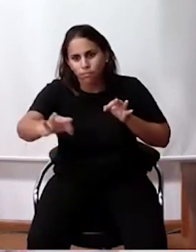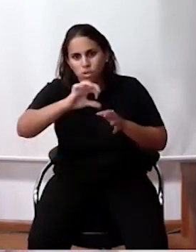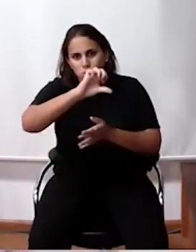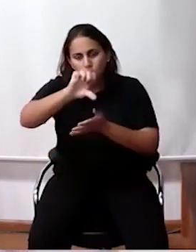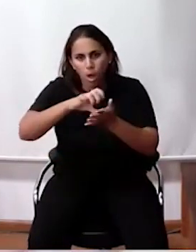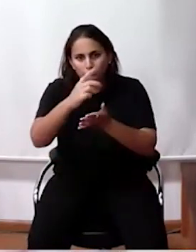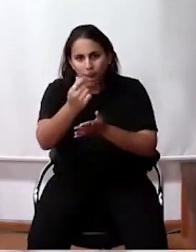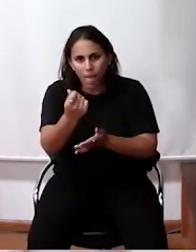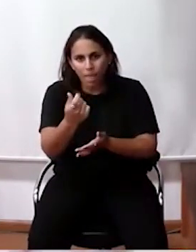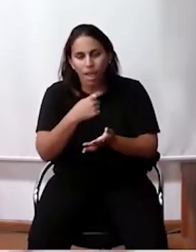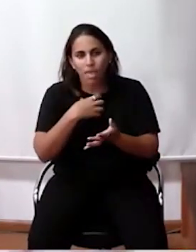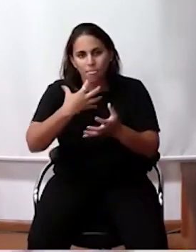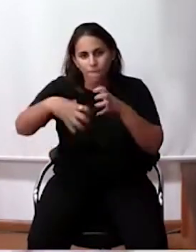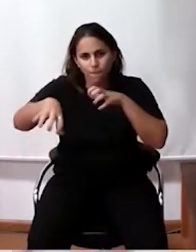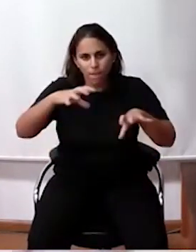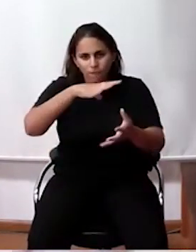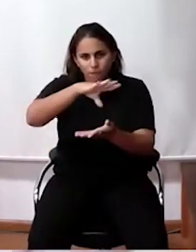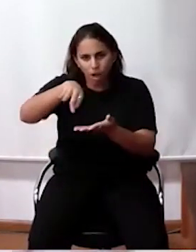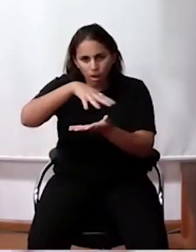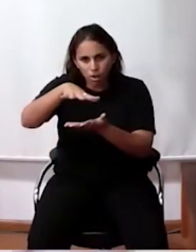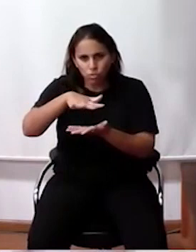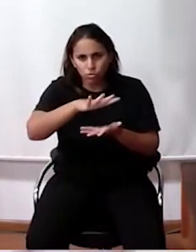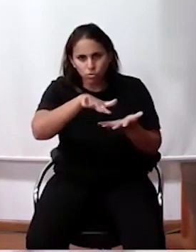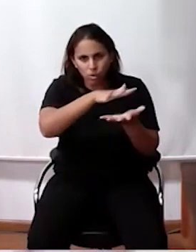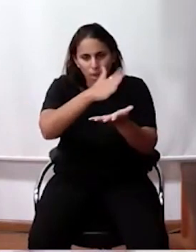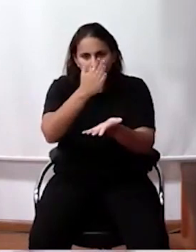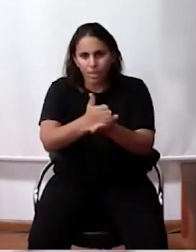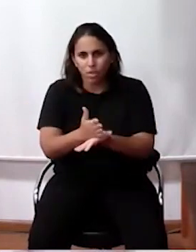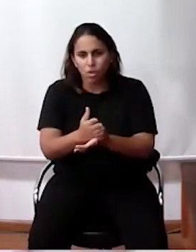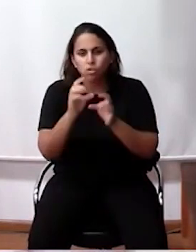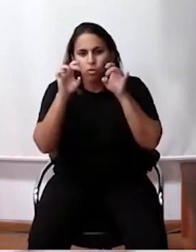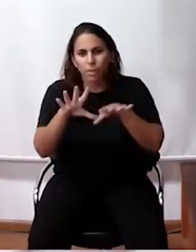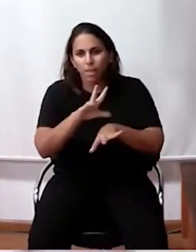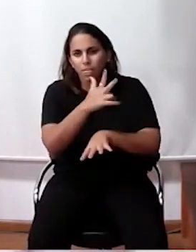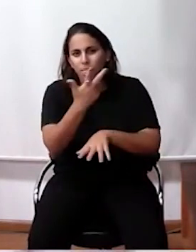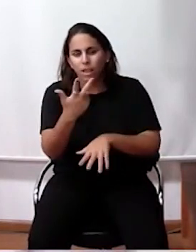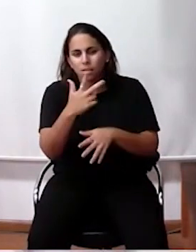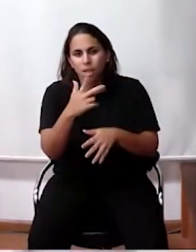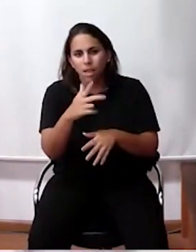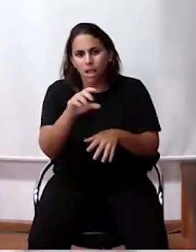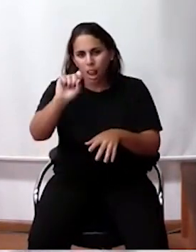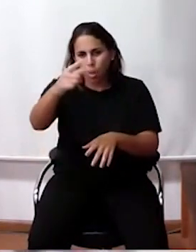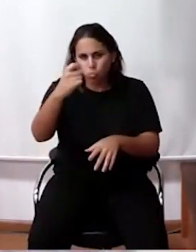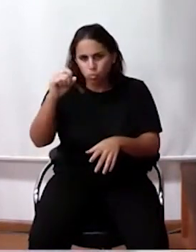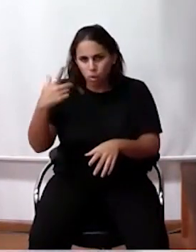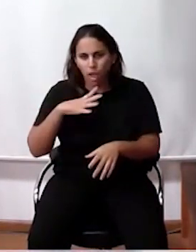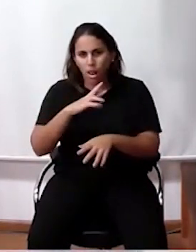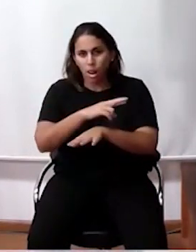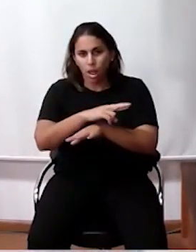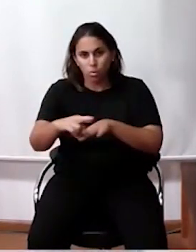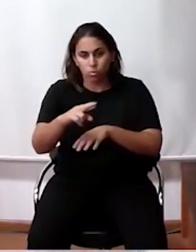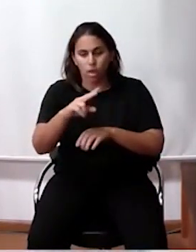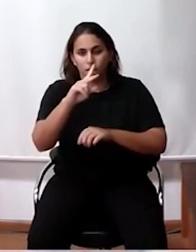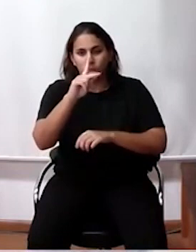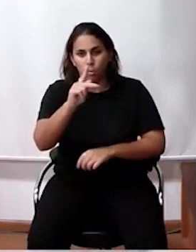y divide barrios al medio solamente hay tres puntos iluminados de esa ruta que son el kilómetro